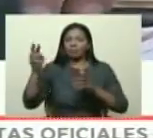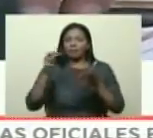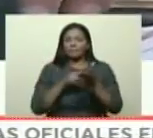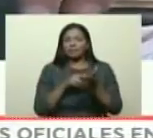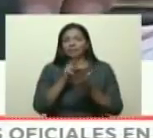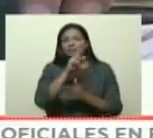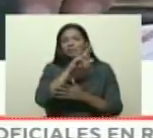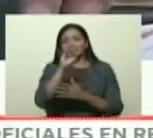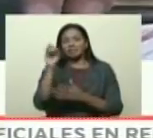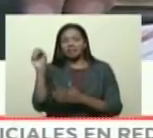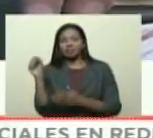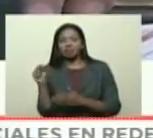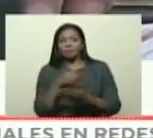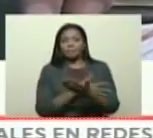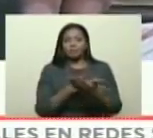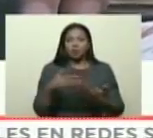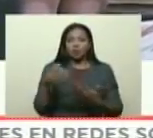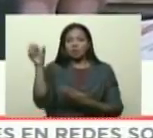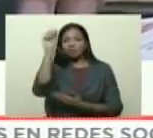millones de bolívares,